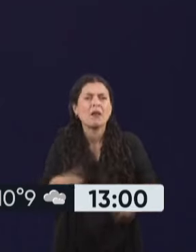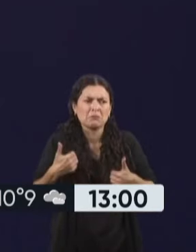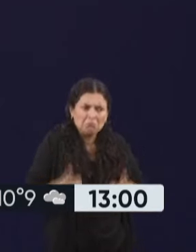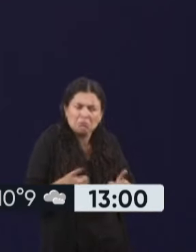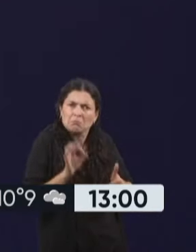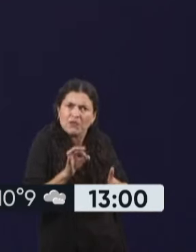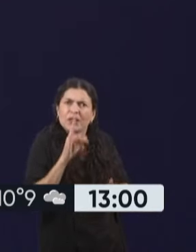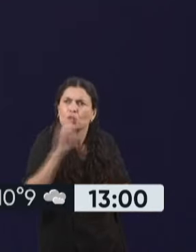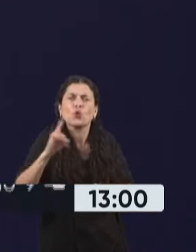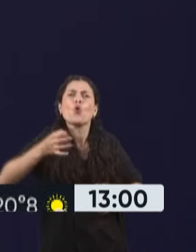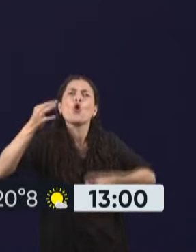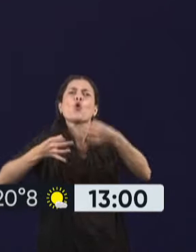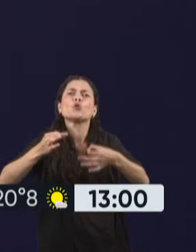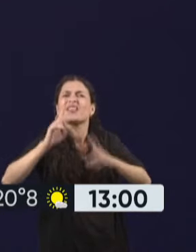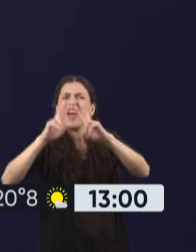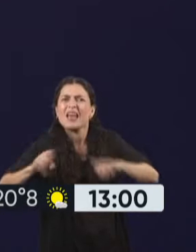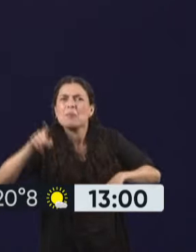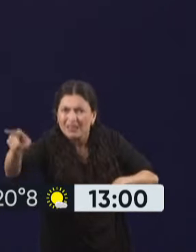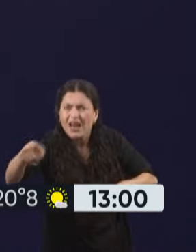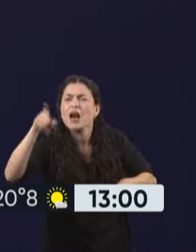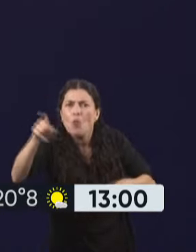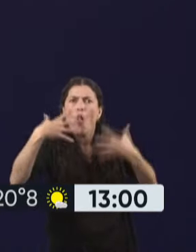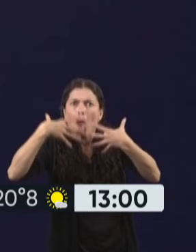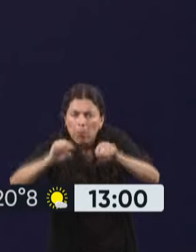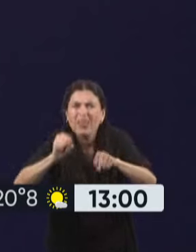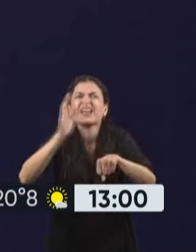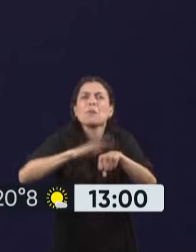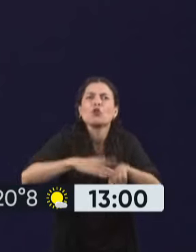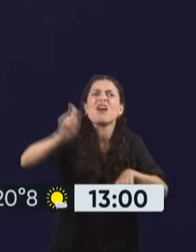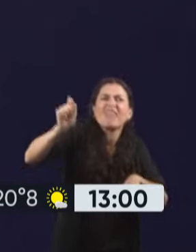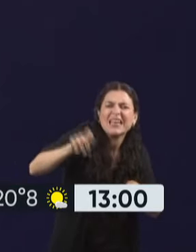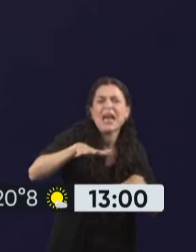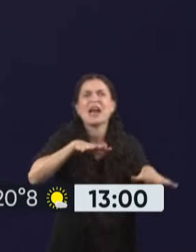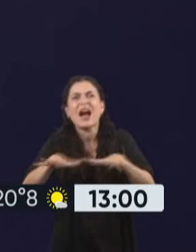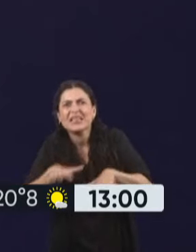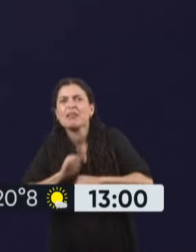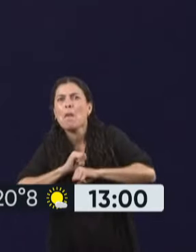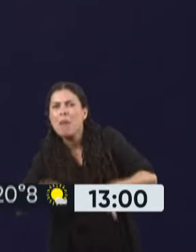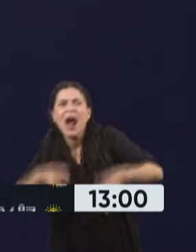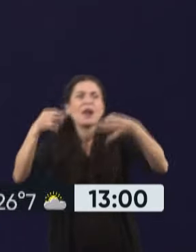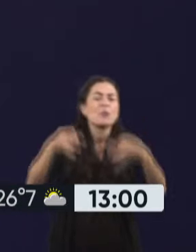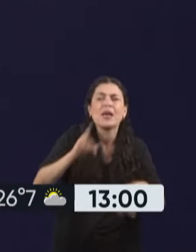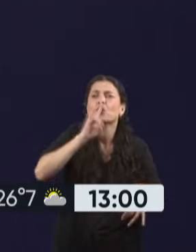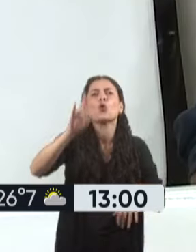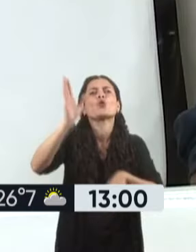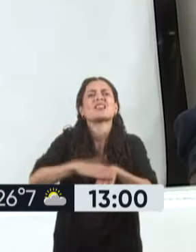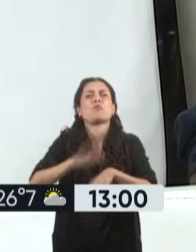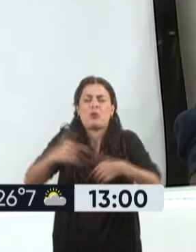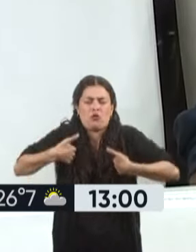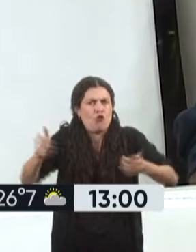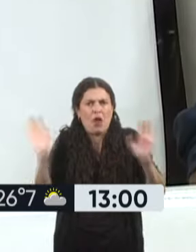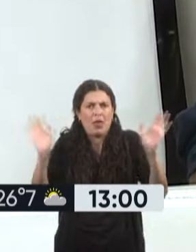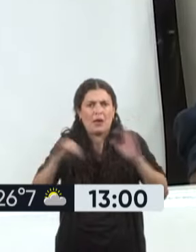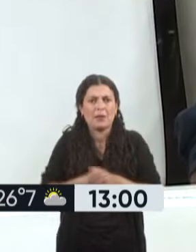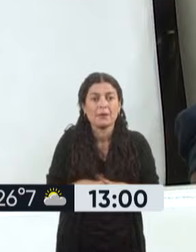y tiene que despejar cualquier tipo de duda sobre el accionar que pudo haber tenido cualquier persona. ¿No lamentan que el PRO y